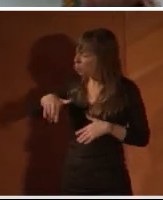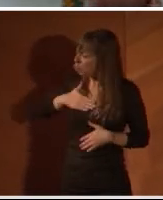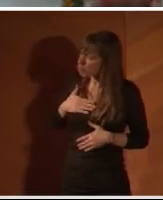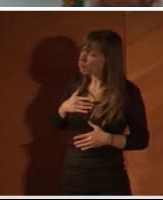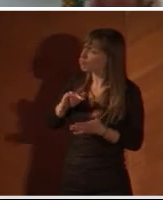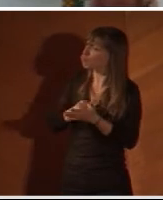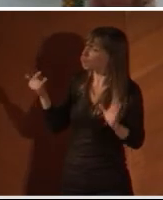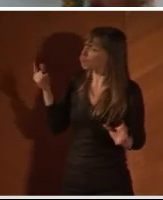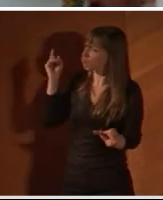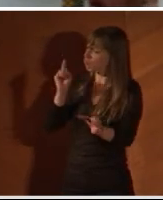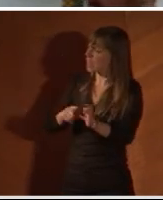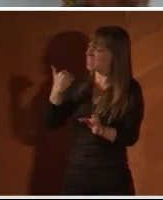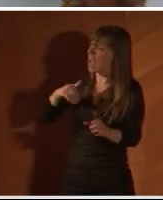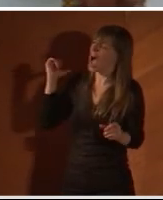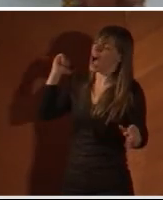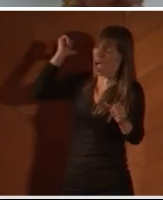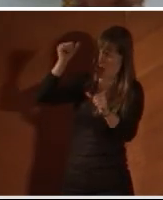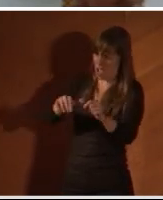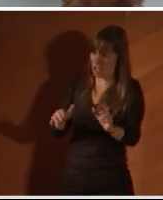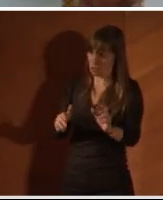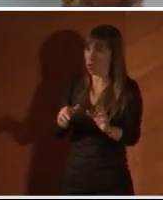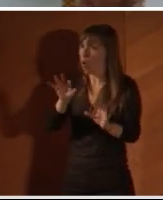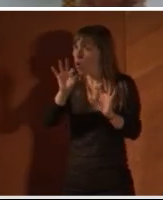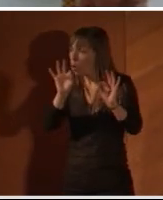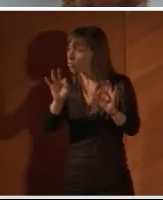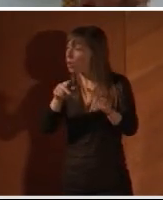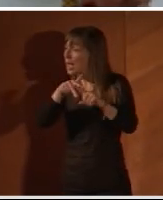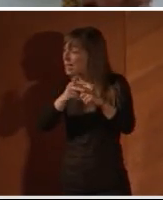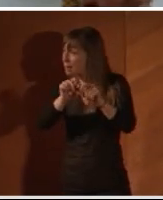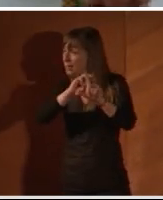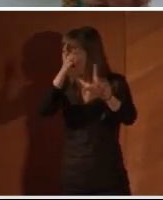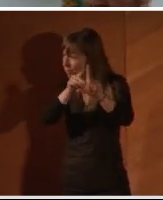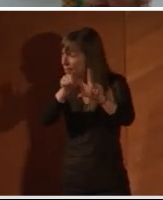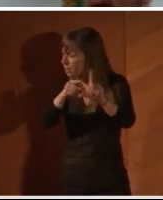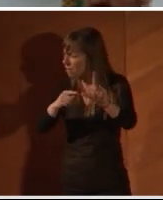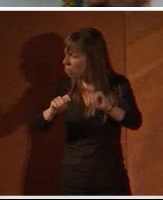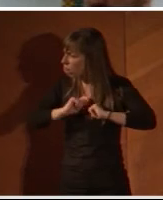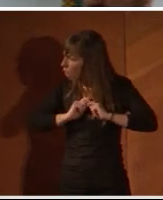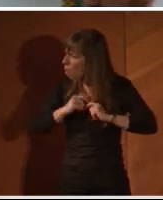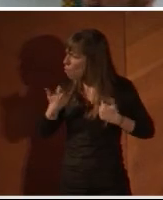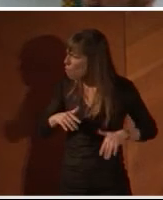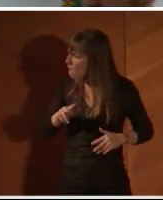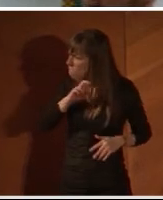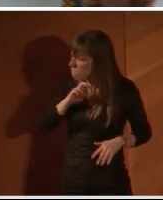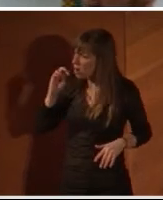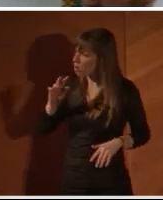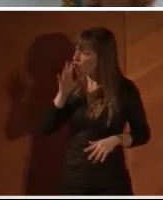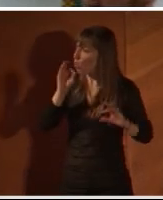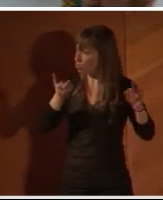nuevas tecnologías ya desde hace muchos años, y esta herramienta nos parece fundamental. Cuando el Ayuntamiento de Madrid estuvimos hablando y se nos